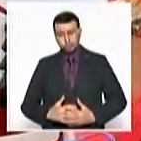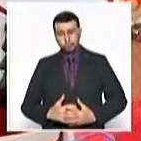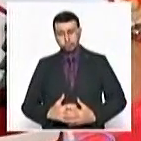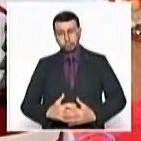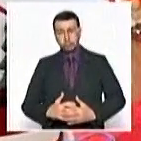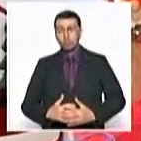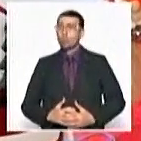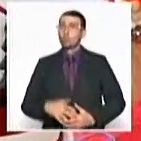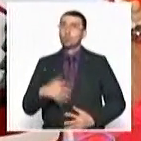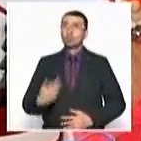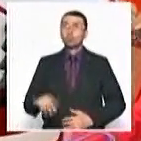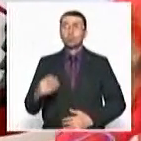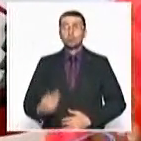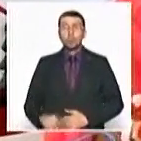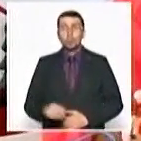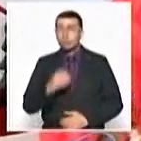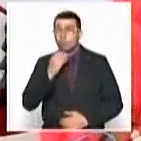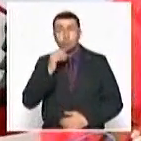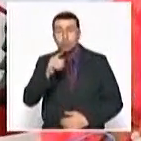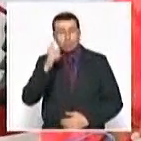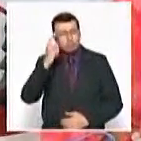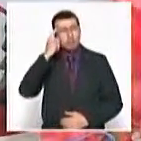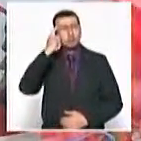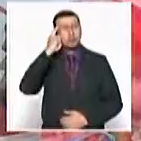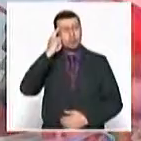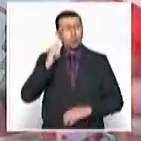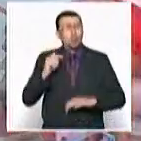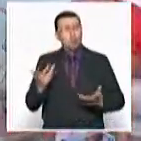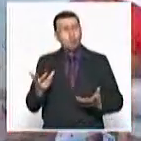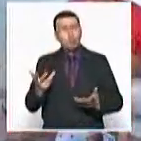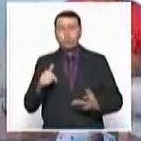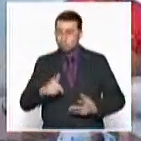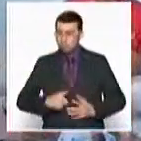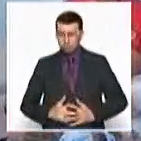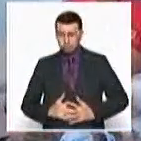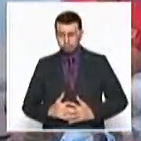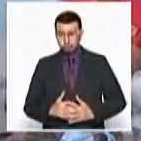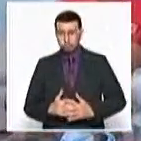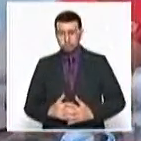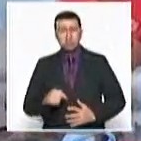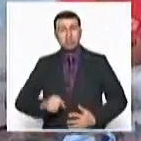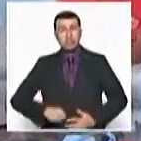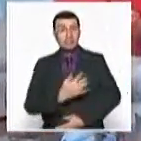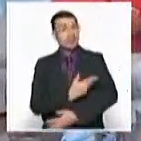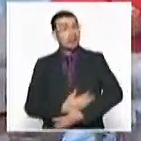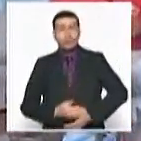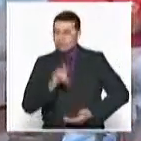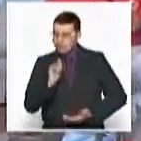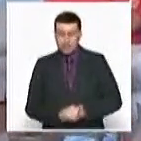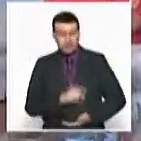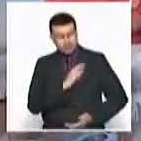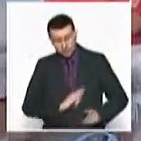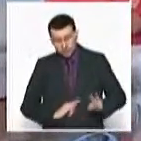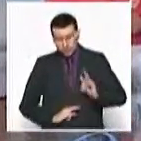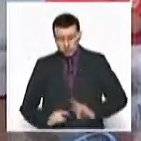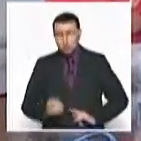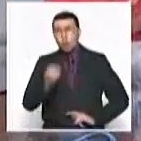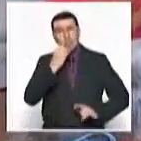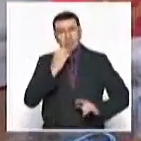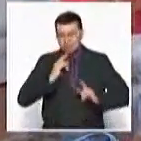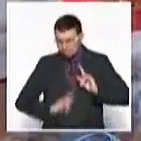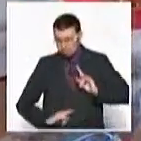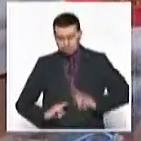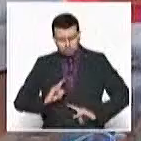por curiosidad, cierran los ojos y piensen cómo otro ser está quitándole sangre, comida,